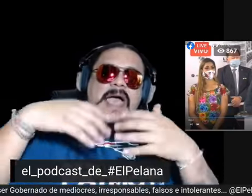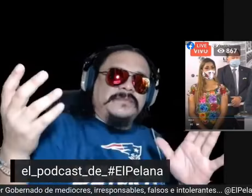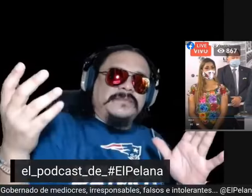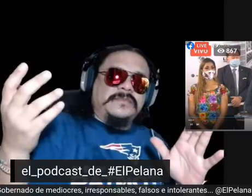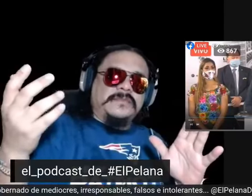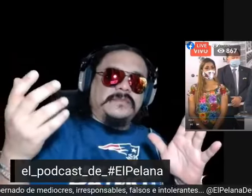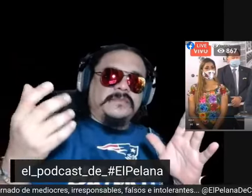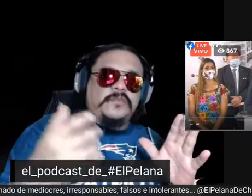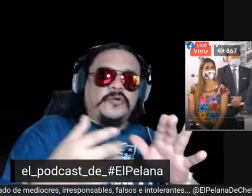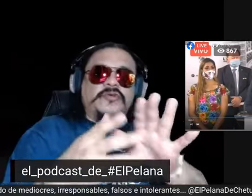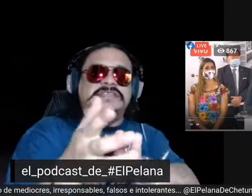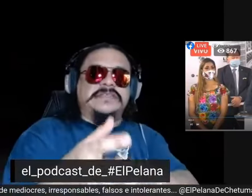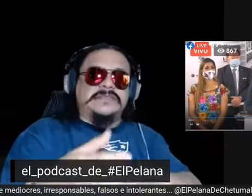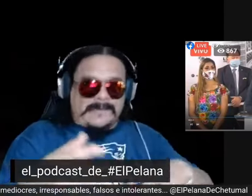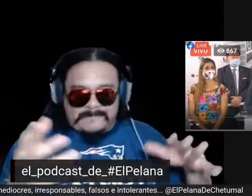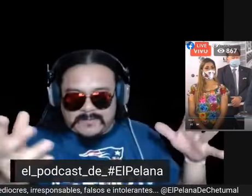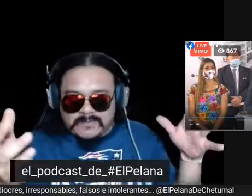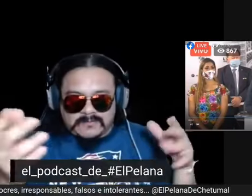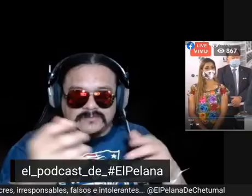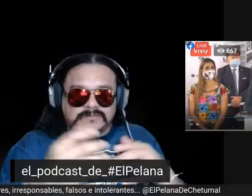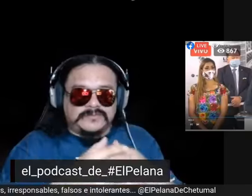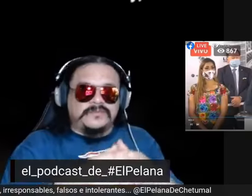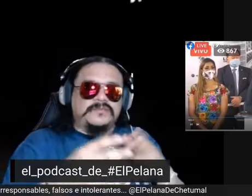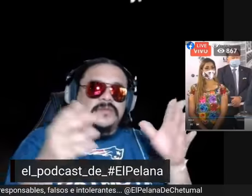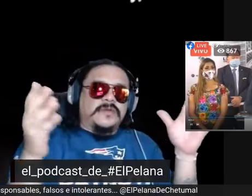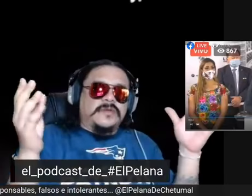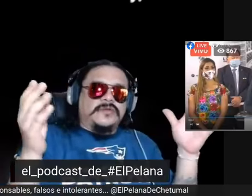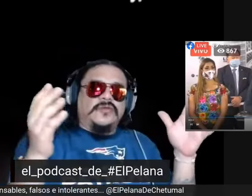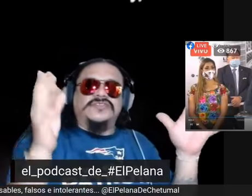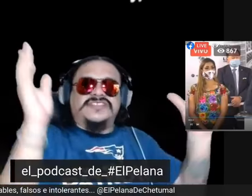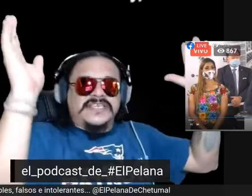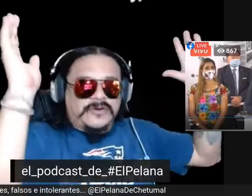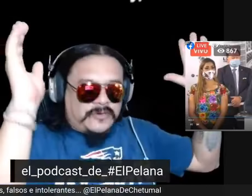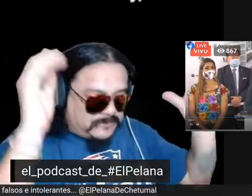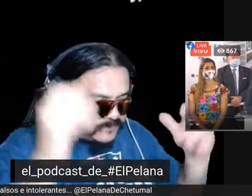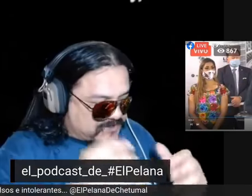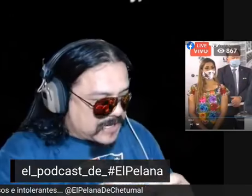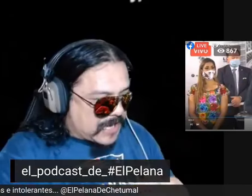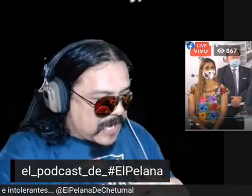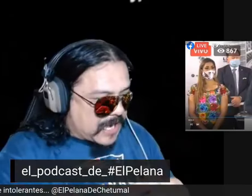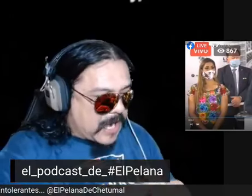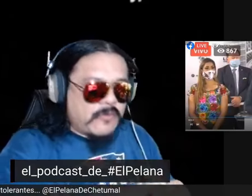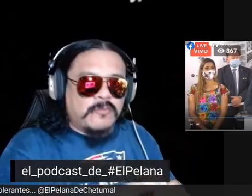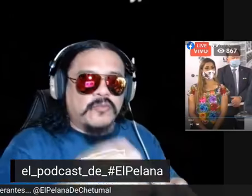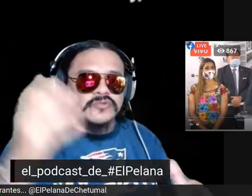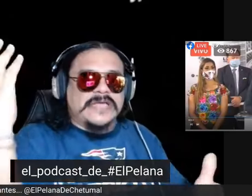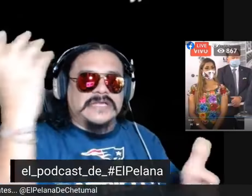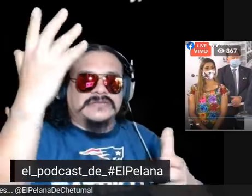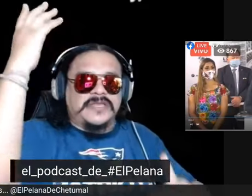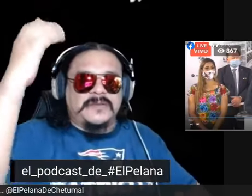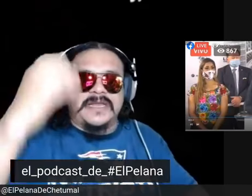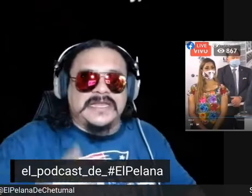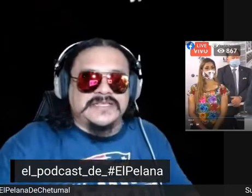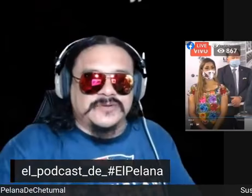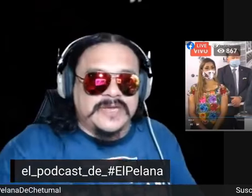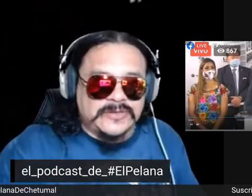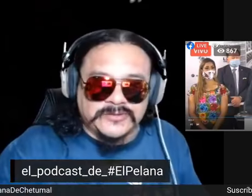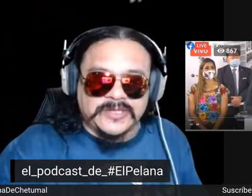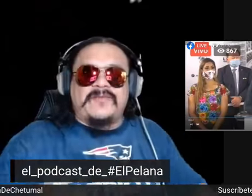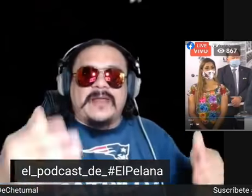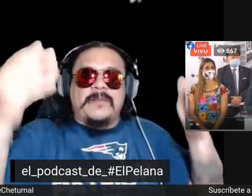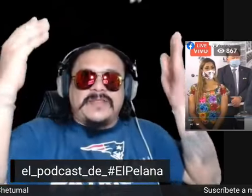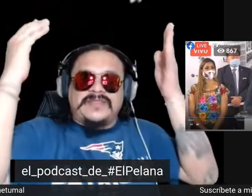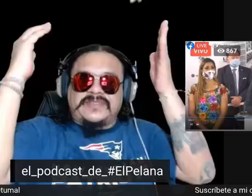alguien, por no decirte, don Ciro, saca un putazo a nivel nacional donde